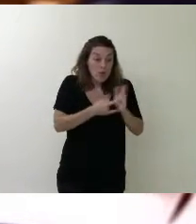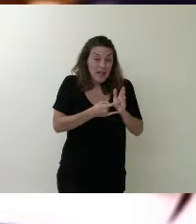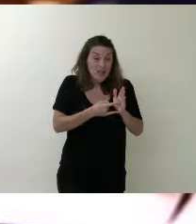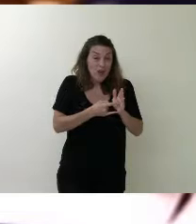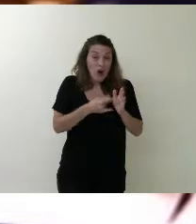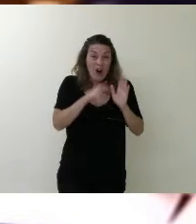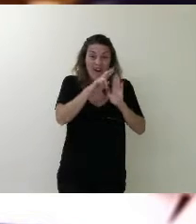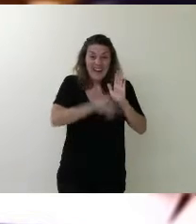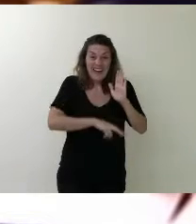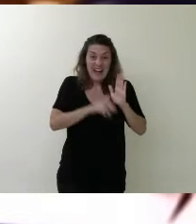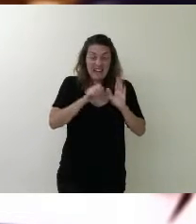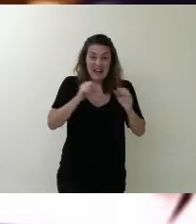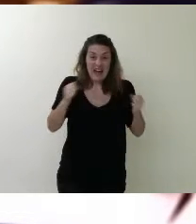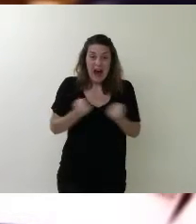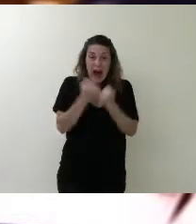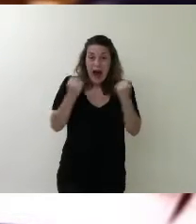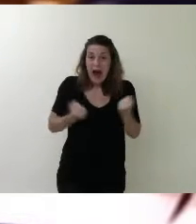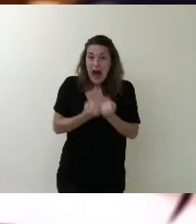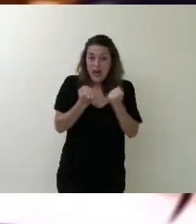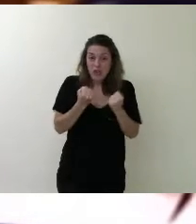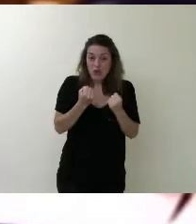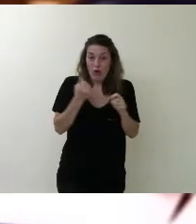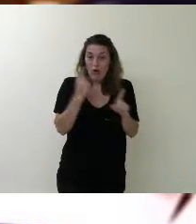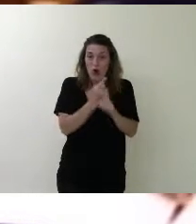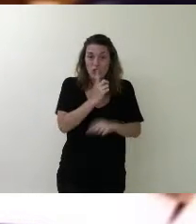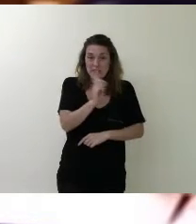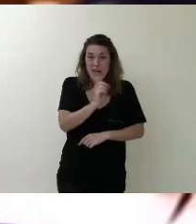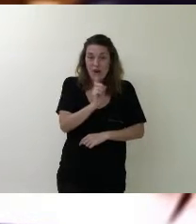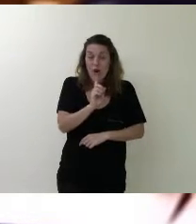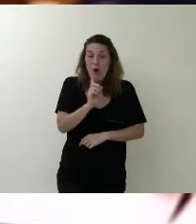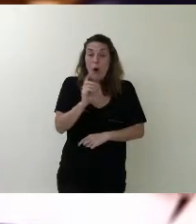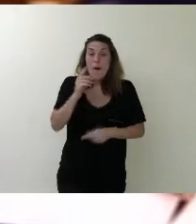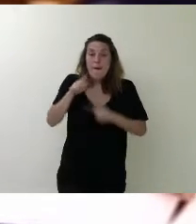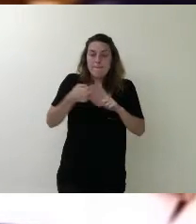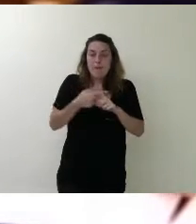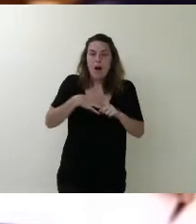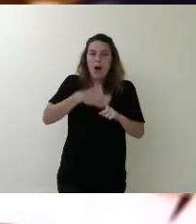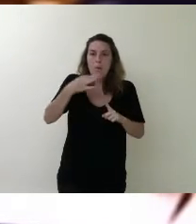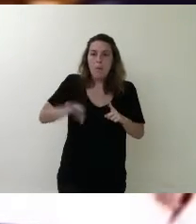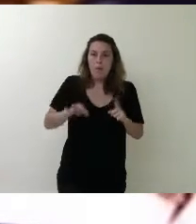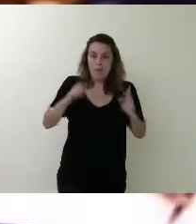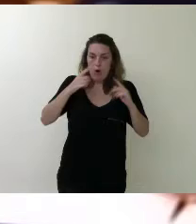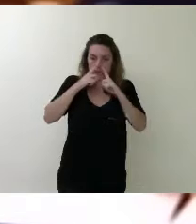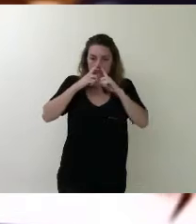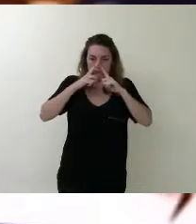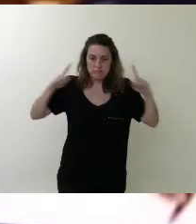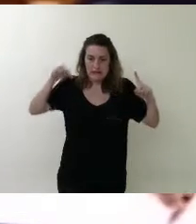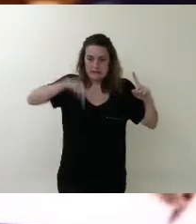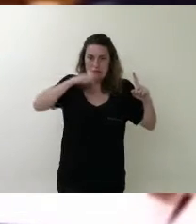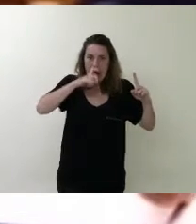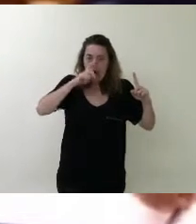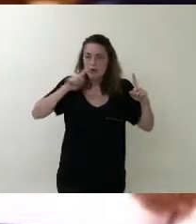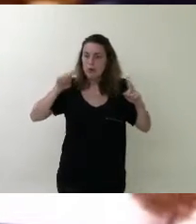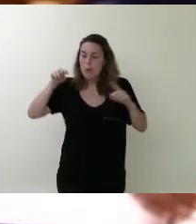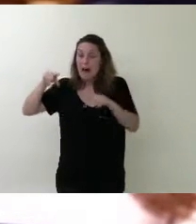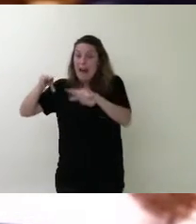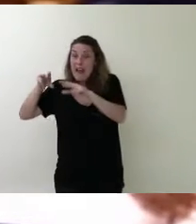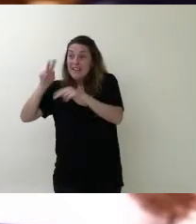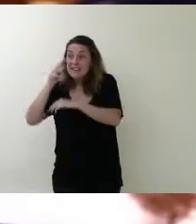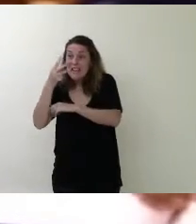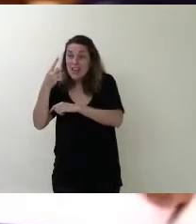gasto y además son proyectos cuyo periodo de ejecución pueden ser concluidos antes del 31 de diciembre de 2018. Esta oportunidad es lo